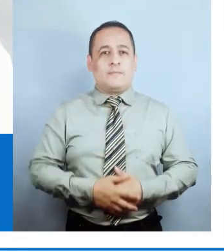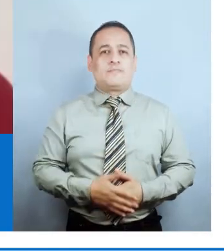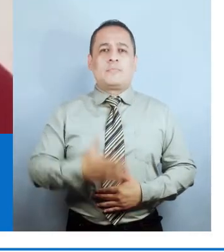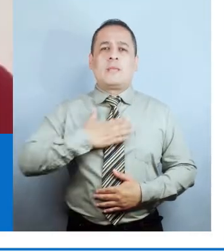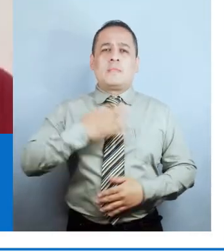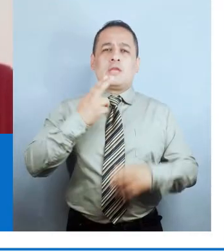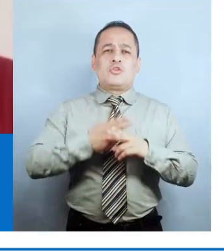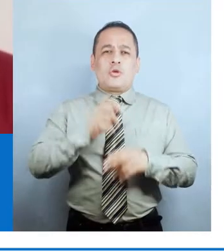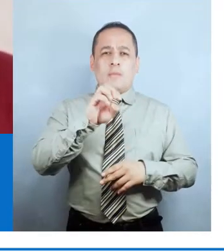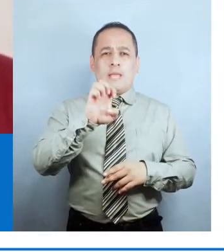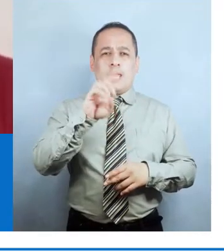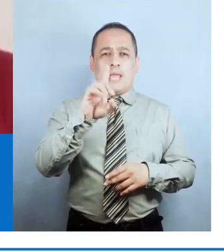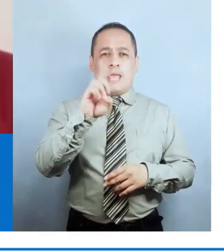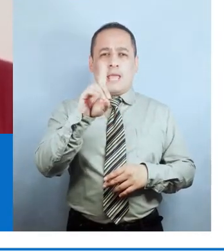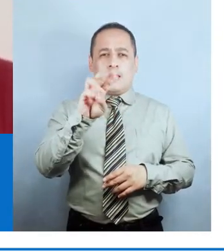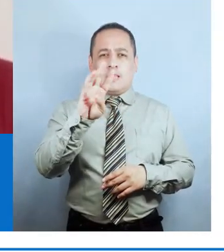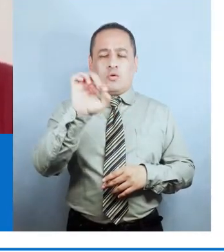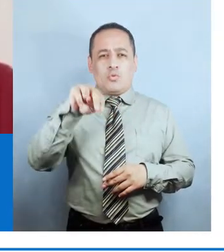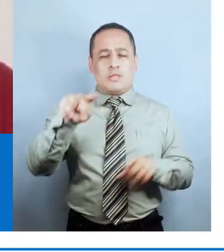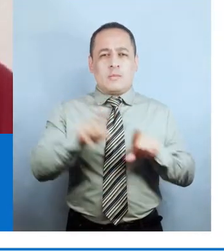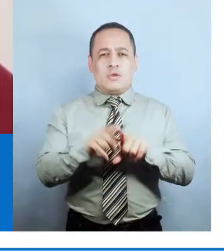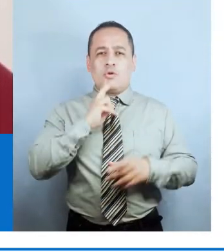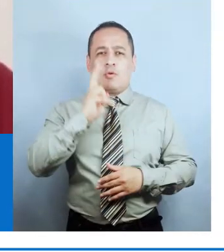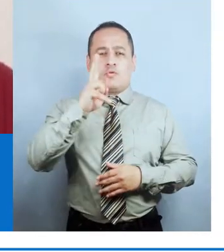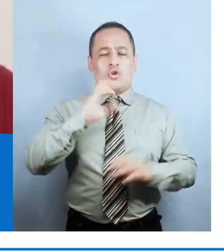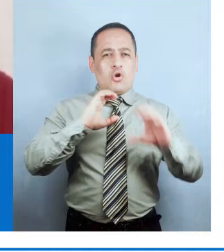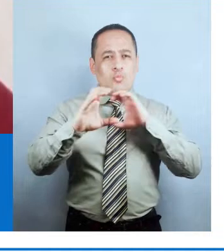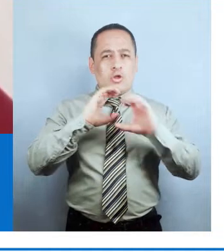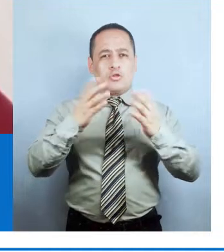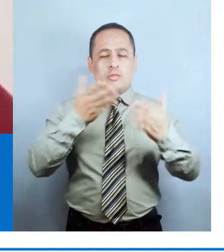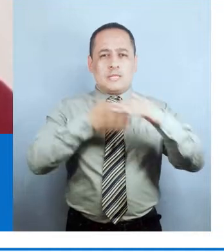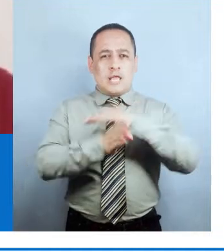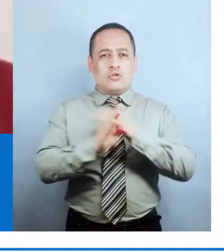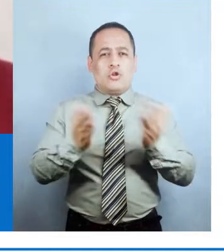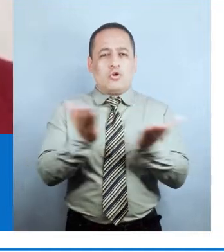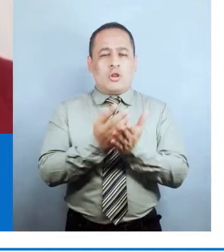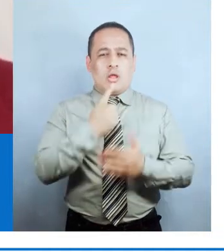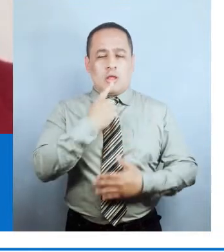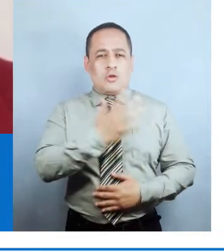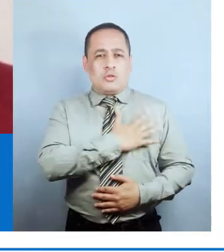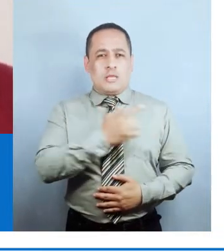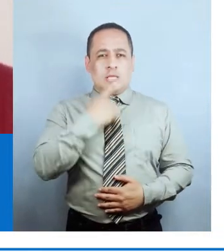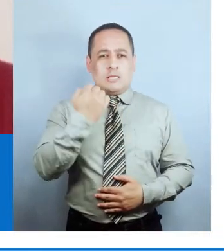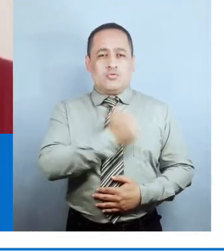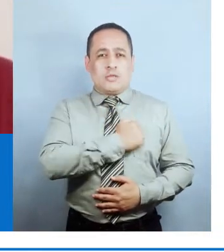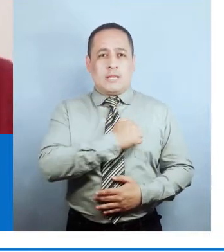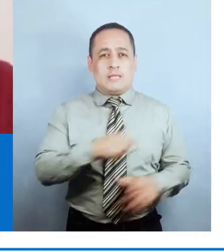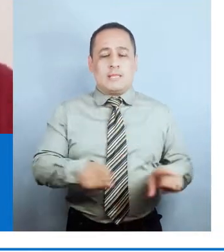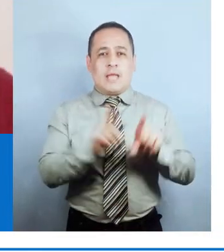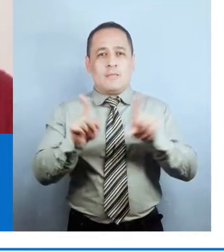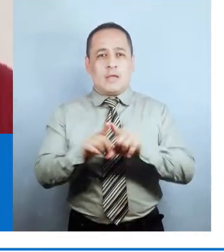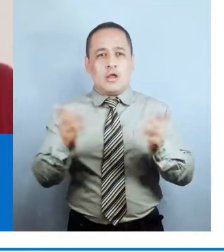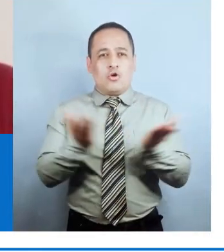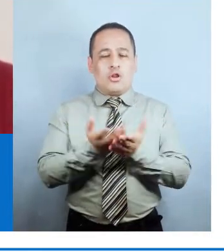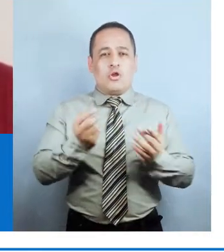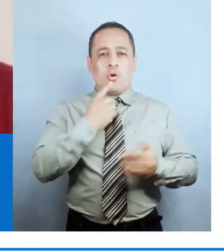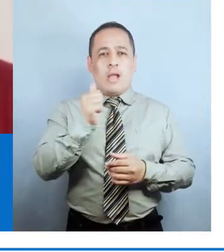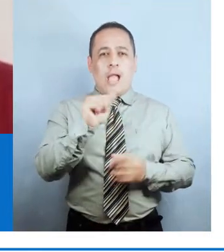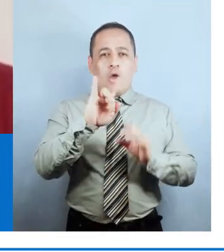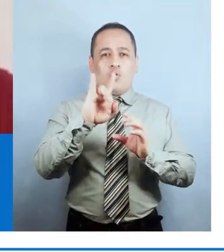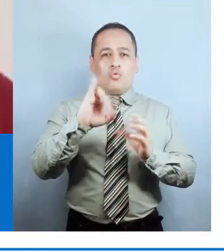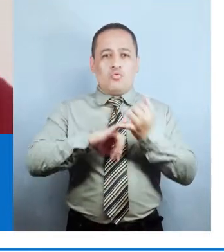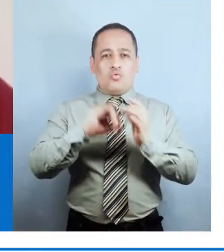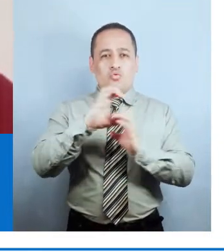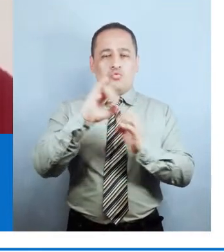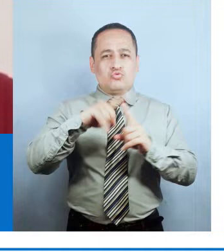del agua. Mi nombre es Edwin Mazuabán, soy docente del área de comunicación del quinto grado de educación secundaria en la